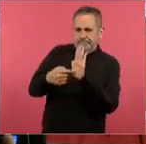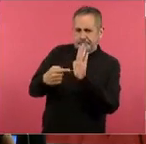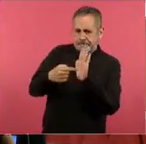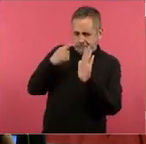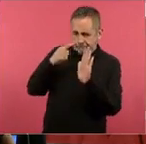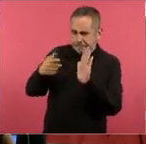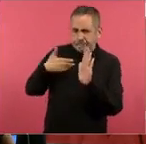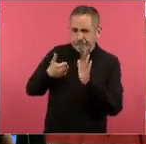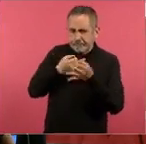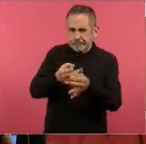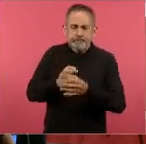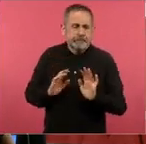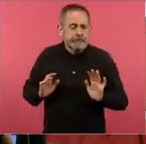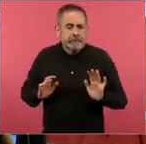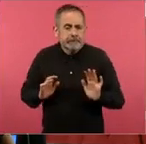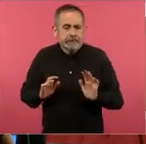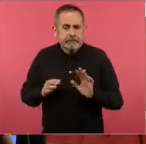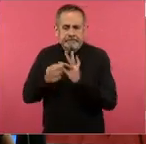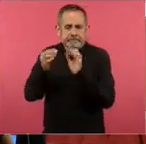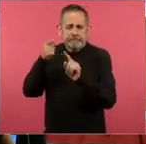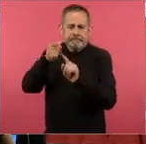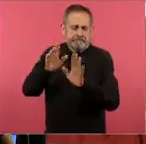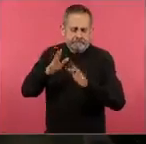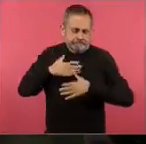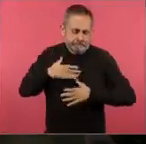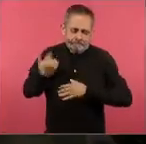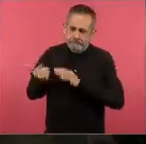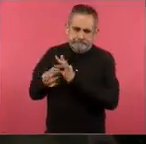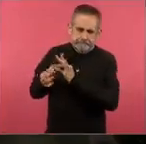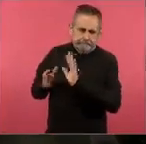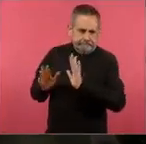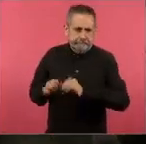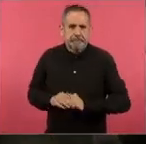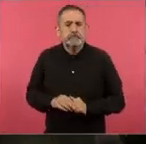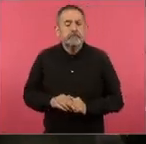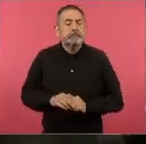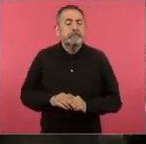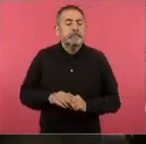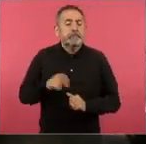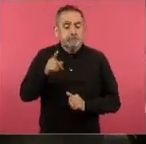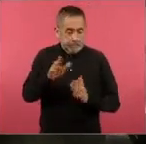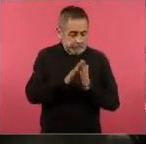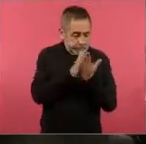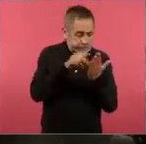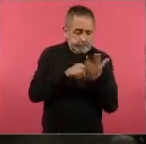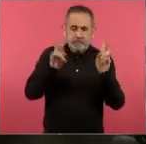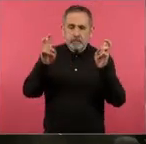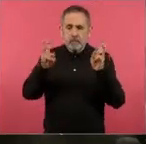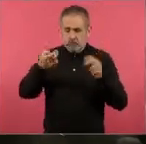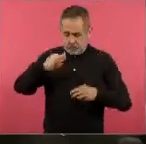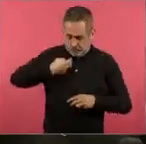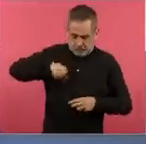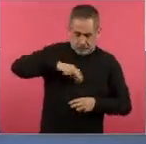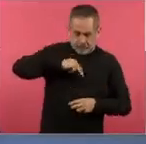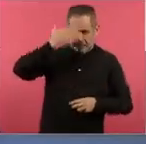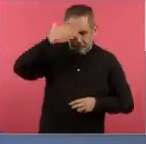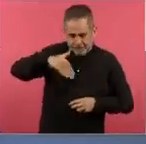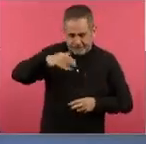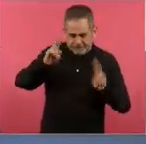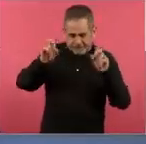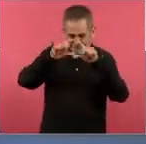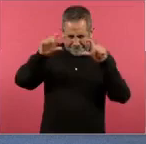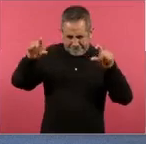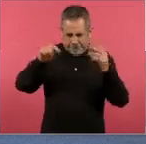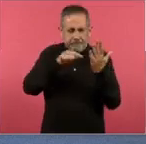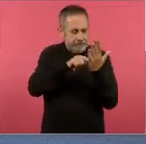No me quiero entretener en esto. Es buscar el libro de nuestros saberes, es ver